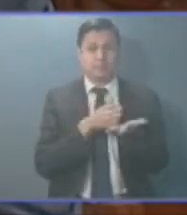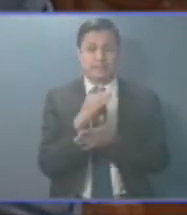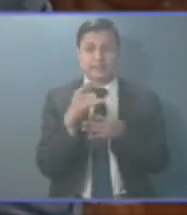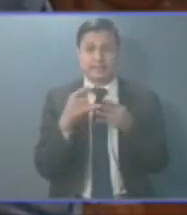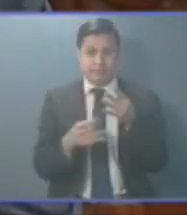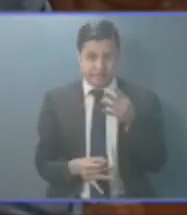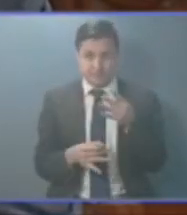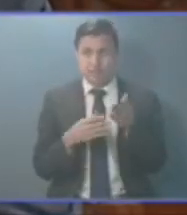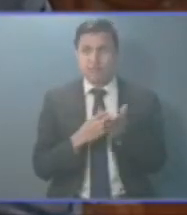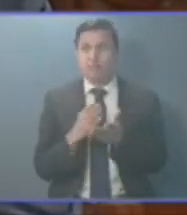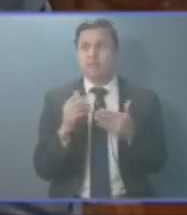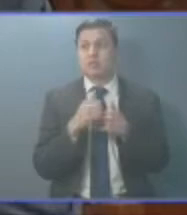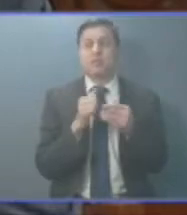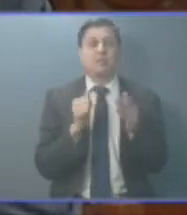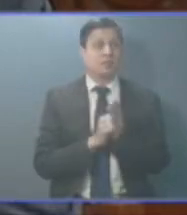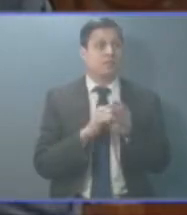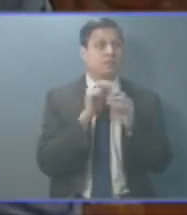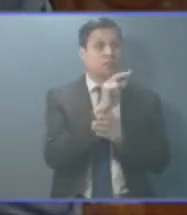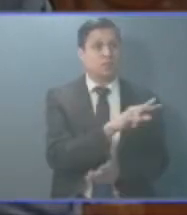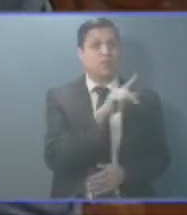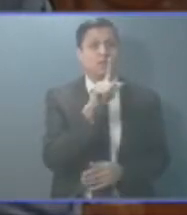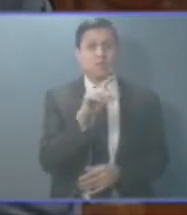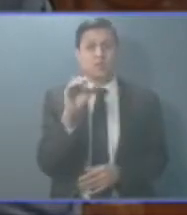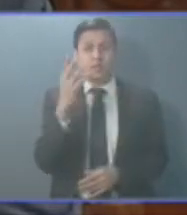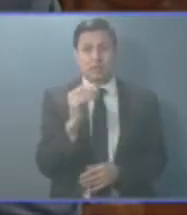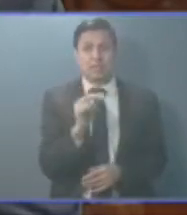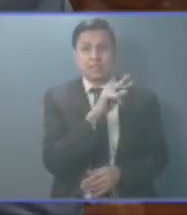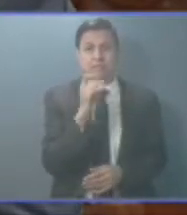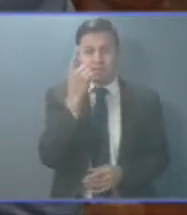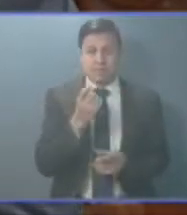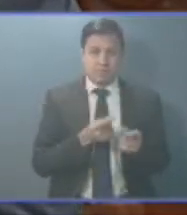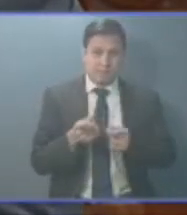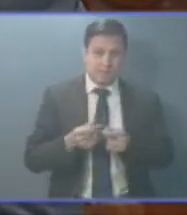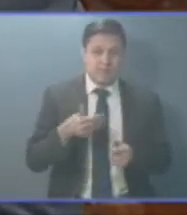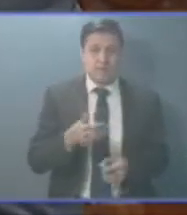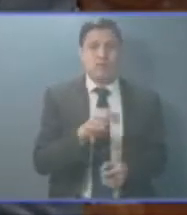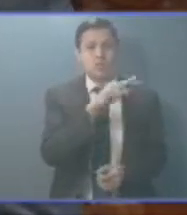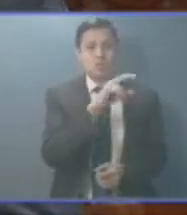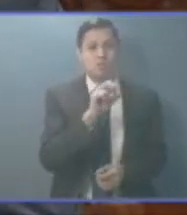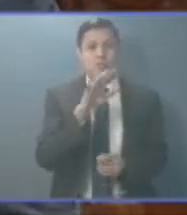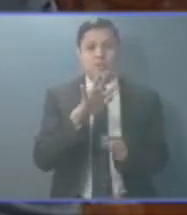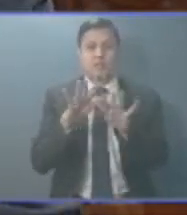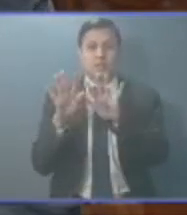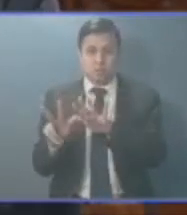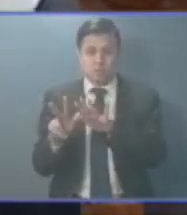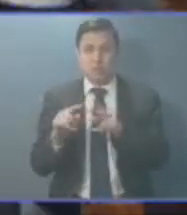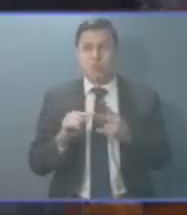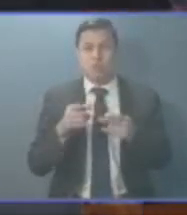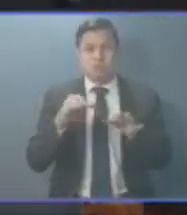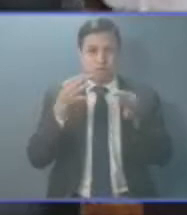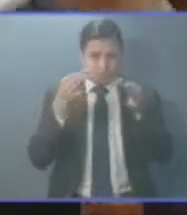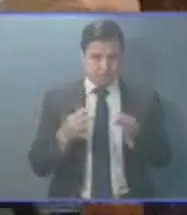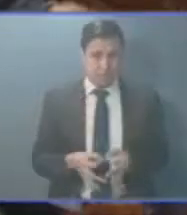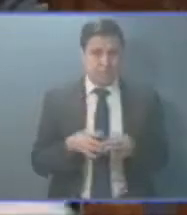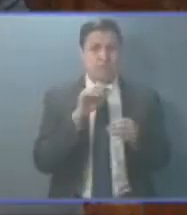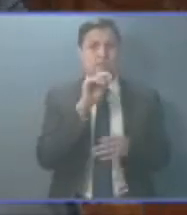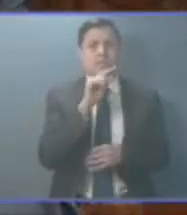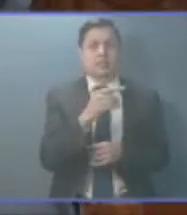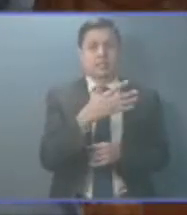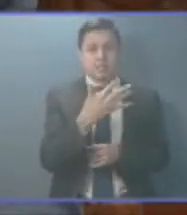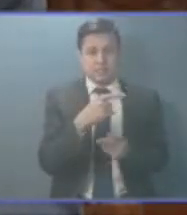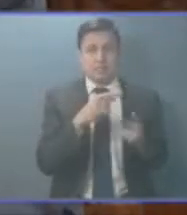decreto legislativo número 210 de fecha 20 de diciembre de 2018, publicado en el diario oficial número 15,